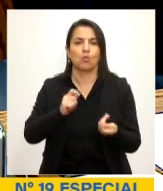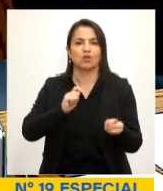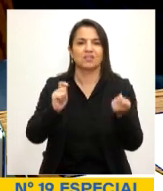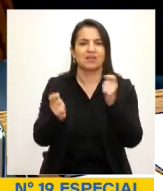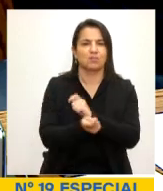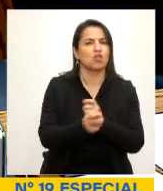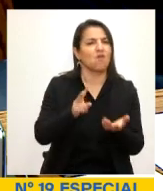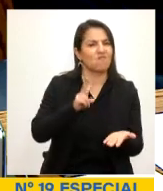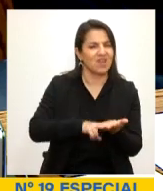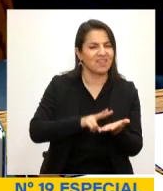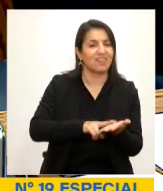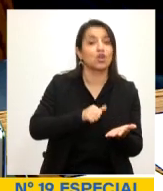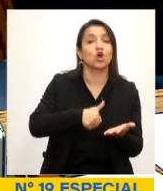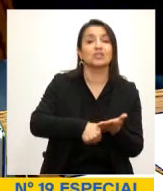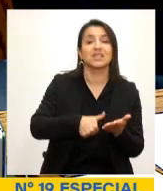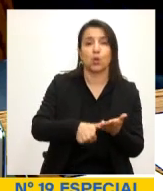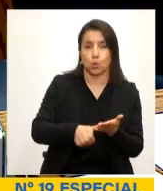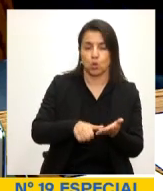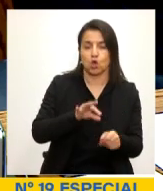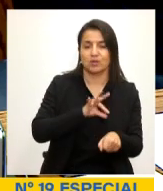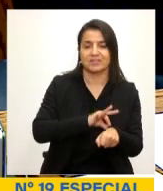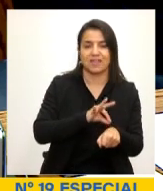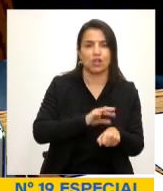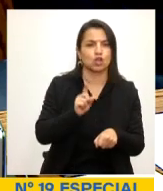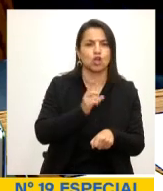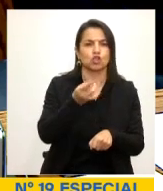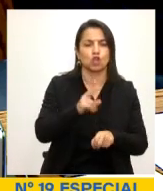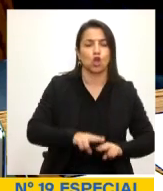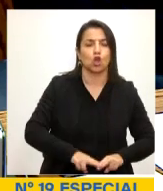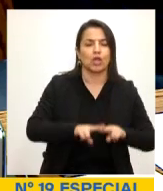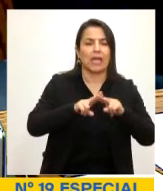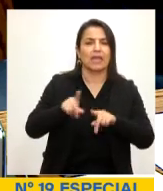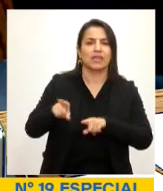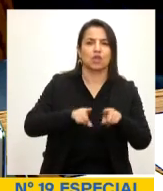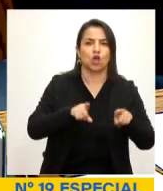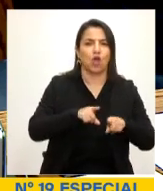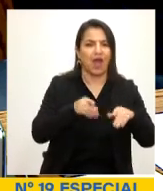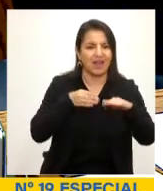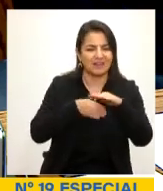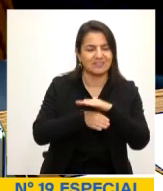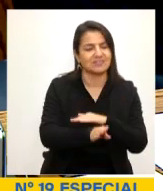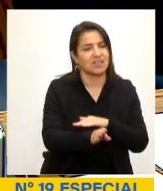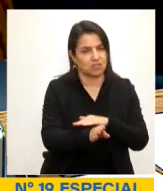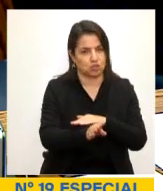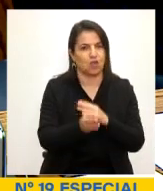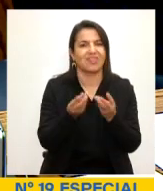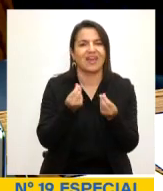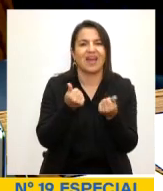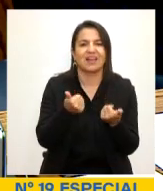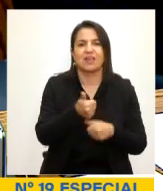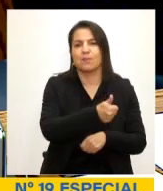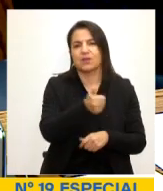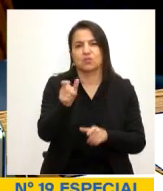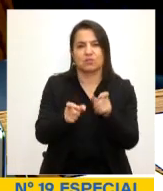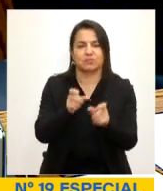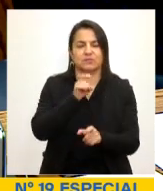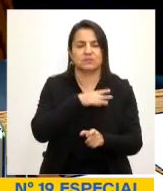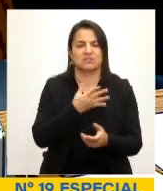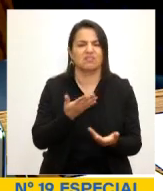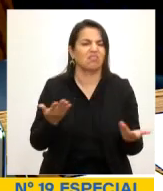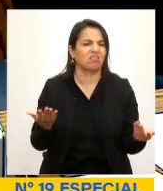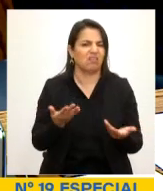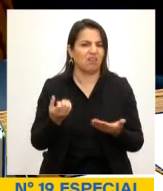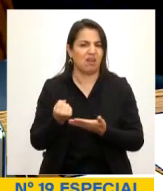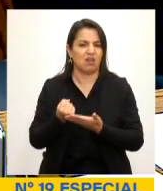que no solo gestione fondos sino que garantiza acceso a servicios oportunos y de calidad para todos los chilenos y chilenas de qué sirve forzar la